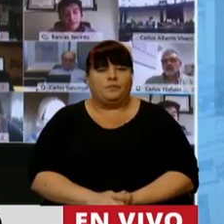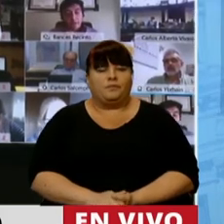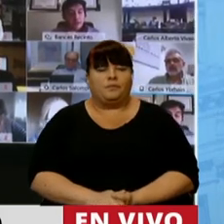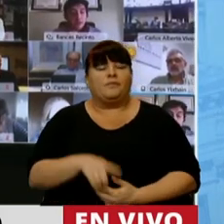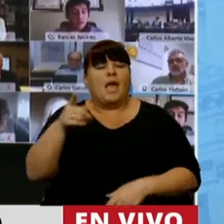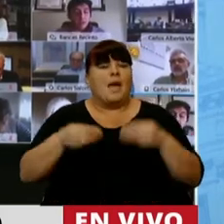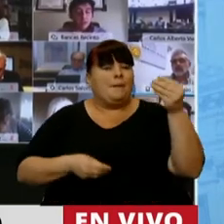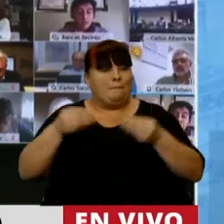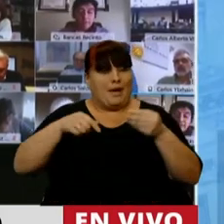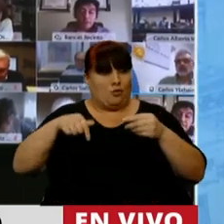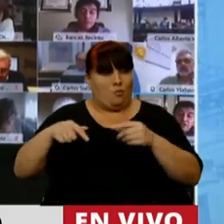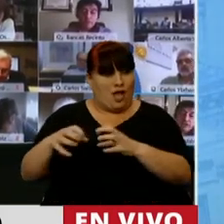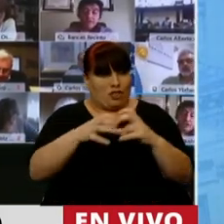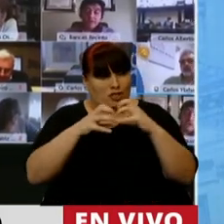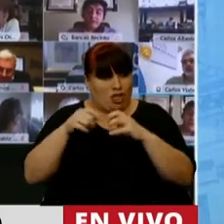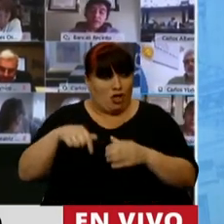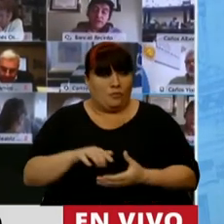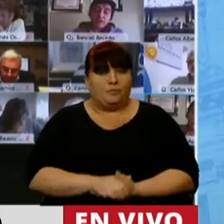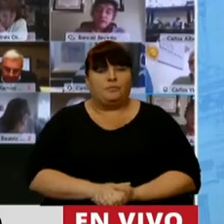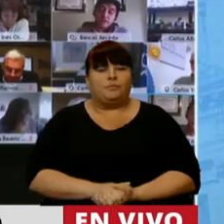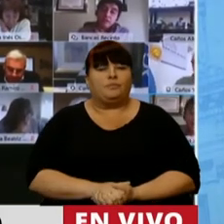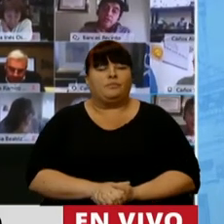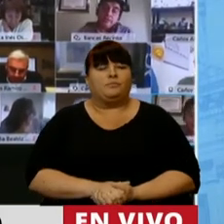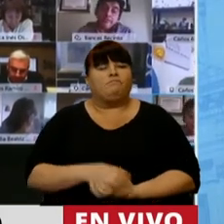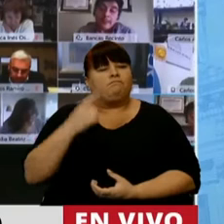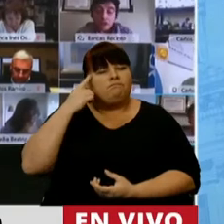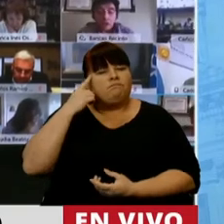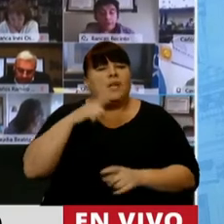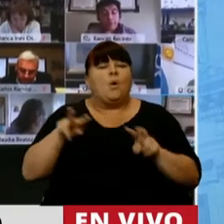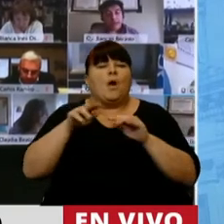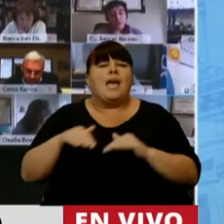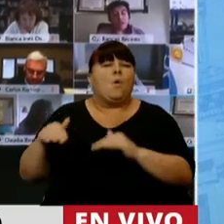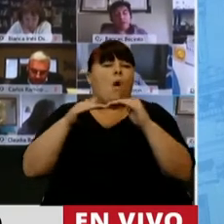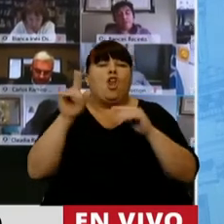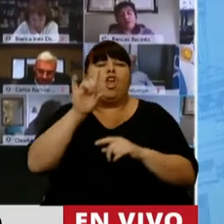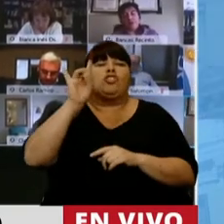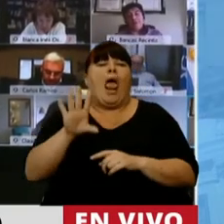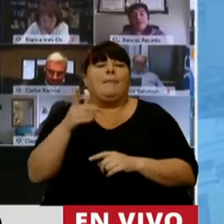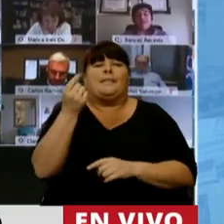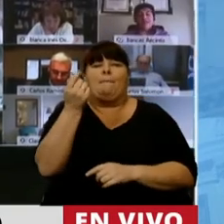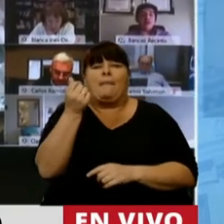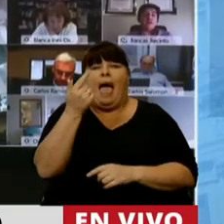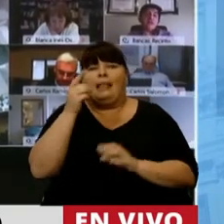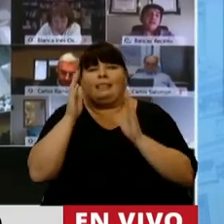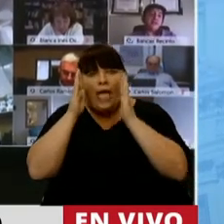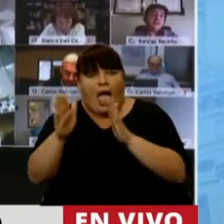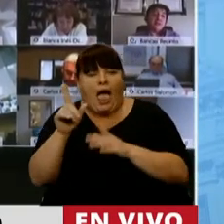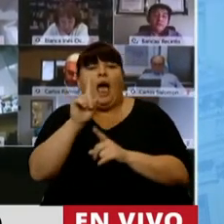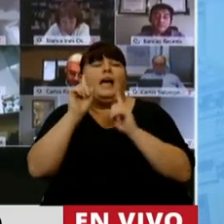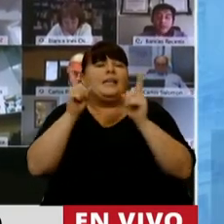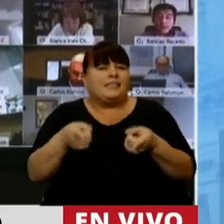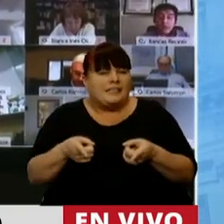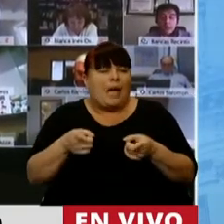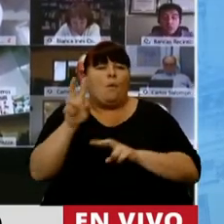El presupuesto que estamos tratando contempla un equilibrio que va más allá de lo financiero e